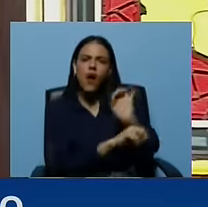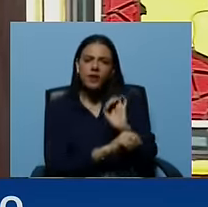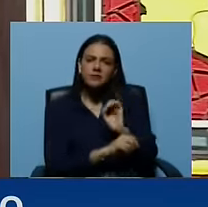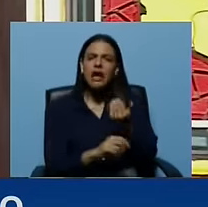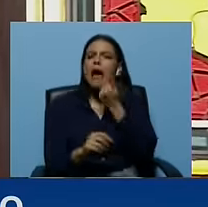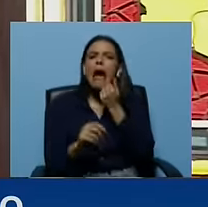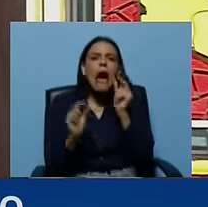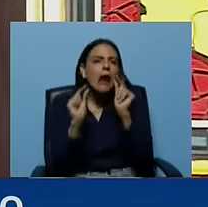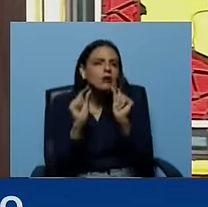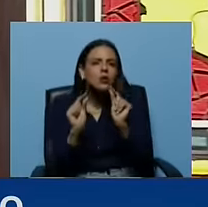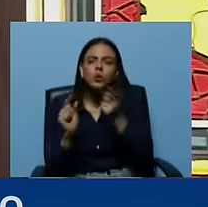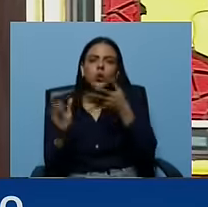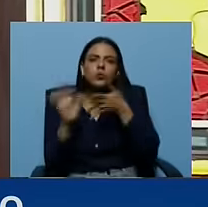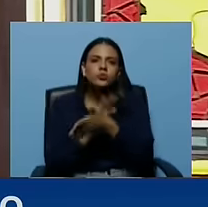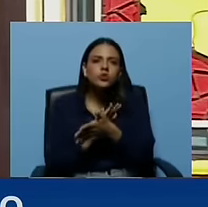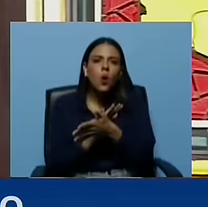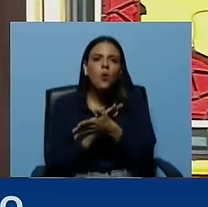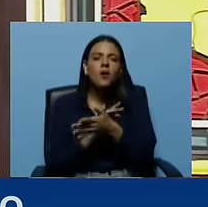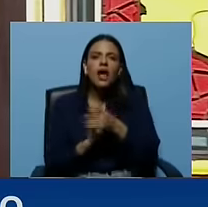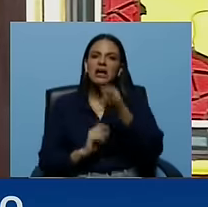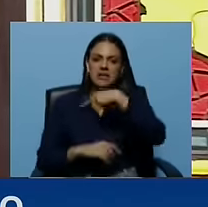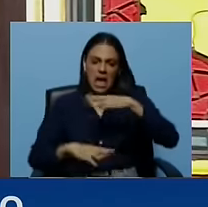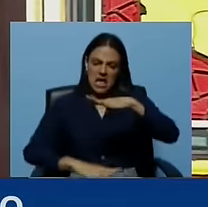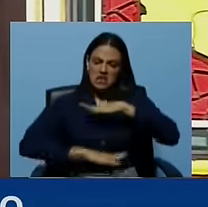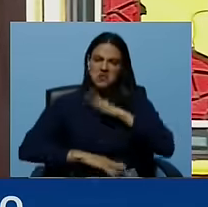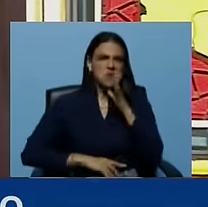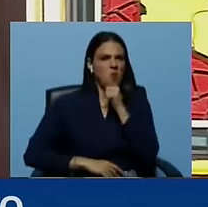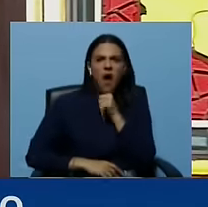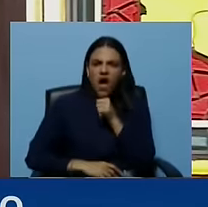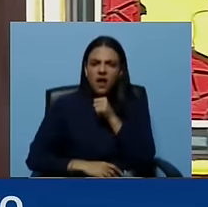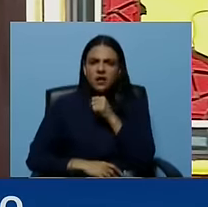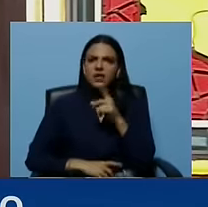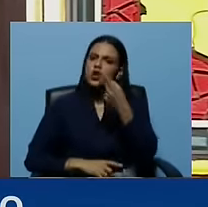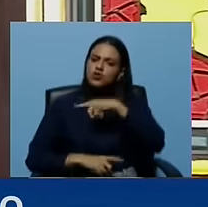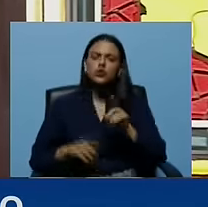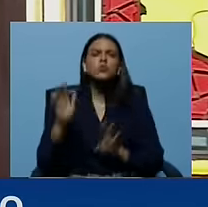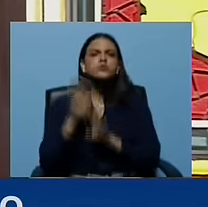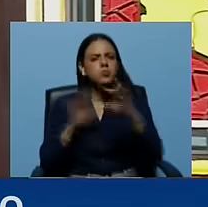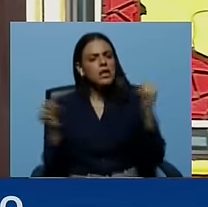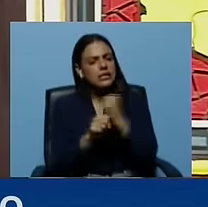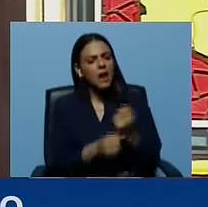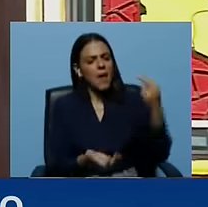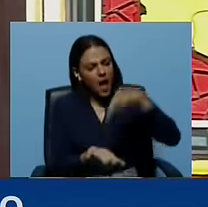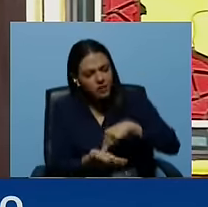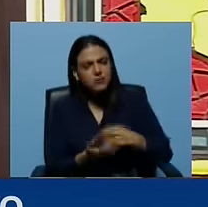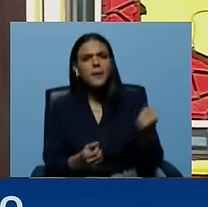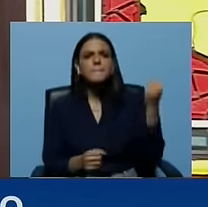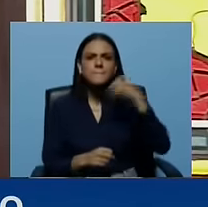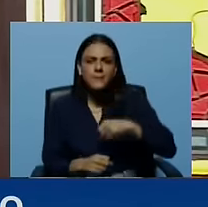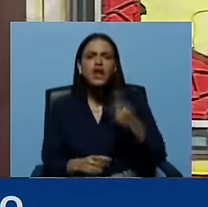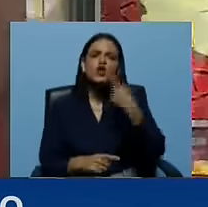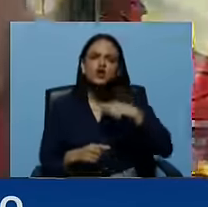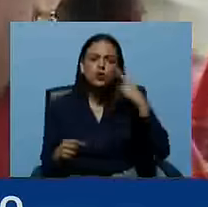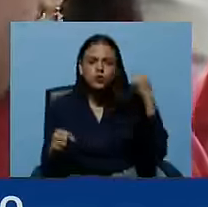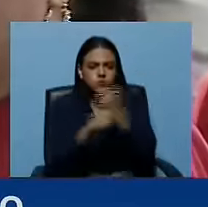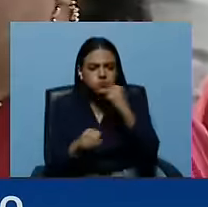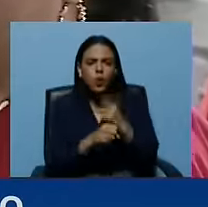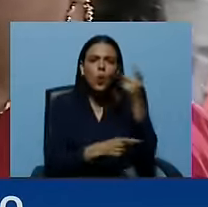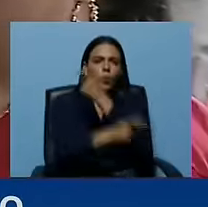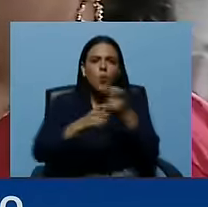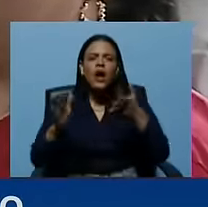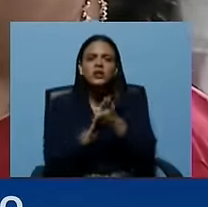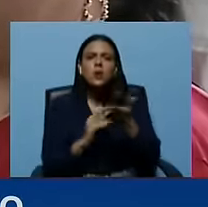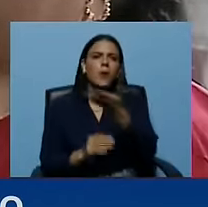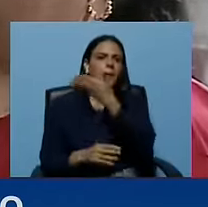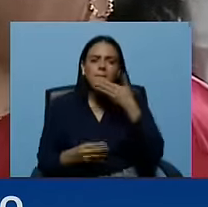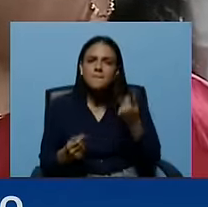elemento de inconformidad, superarlo, ir hacia el estado del bienestar,